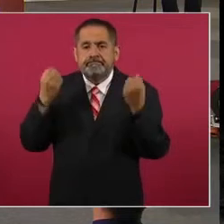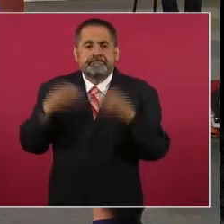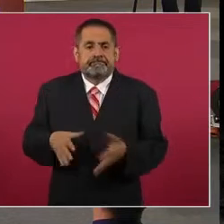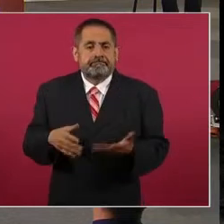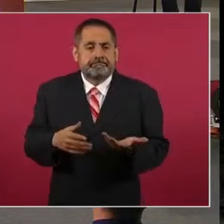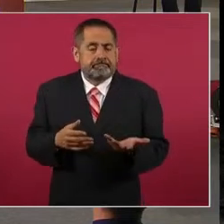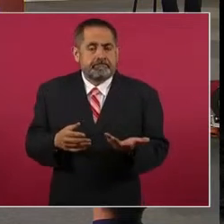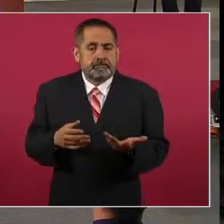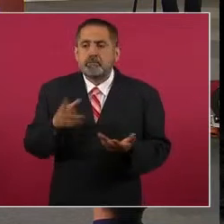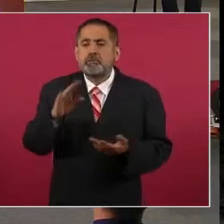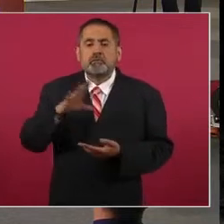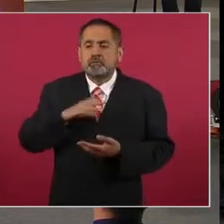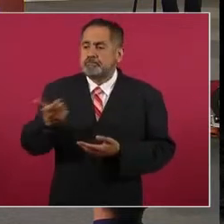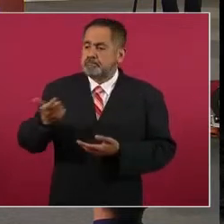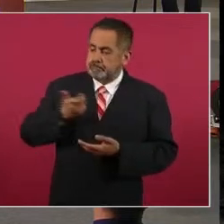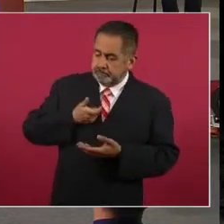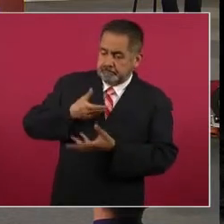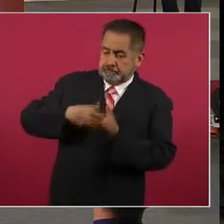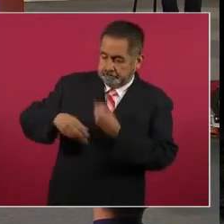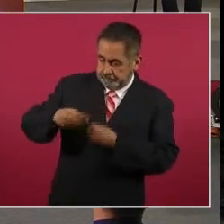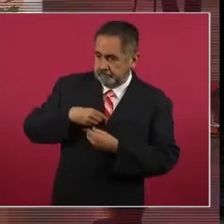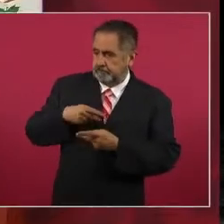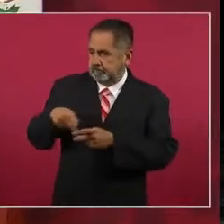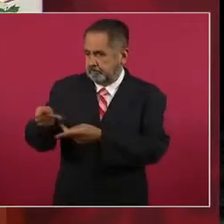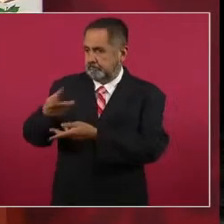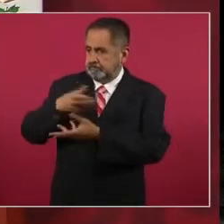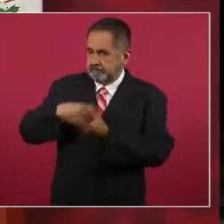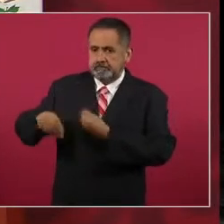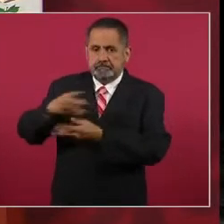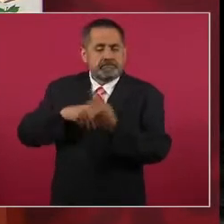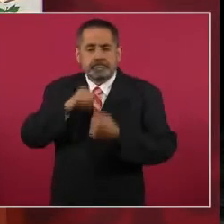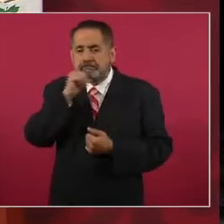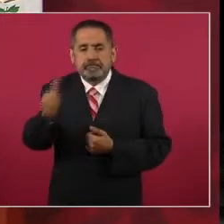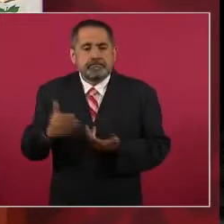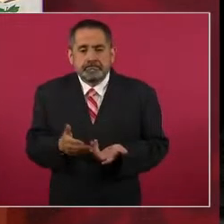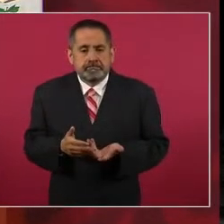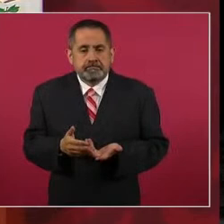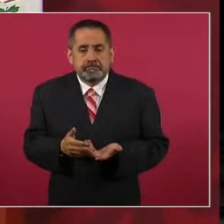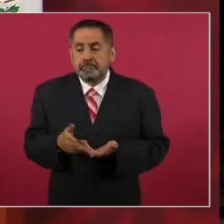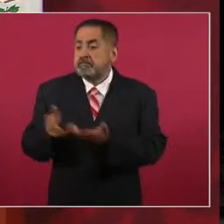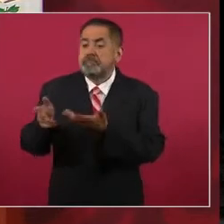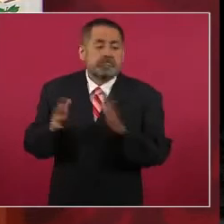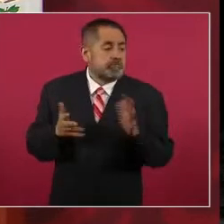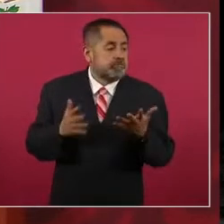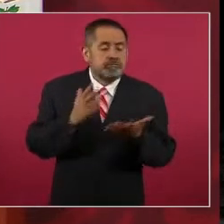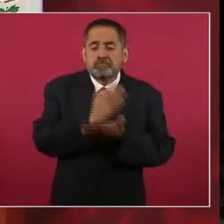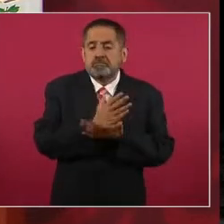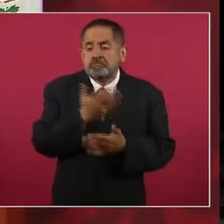que exista existen obstáculos que no lleguen las mercancías